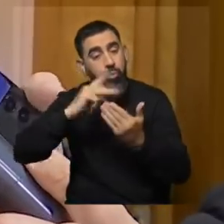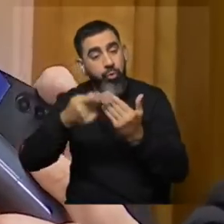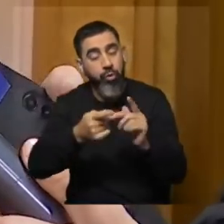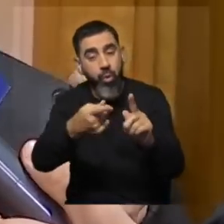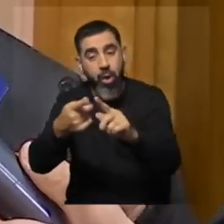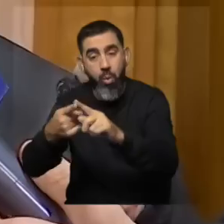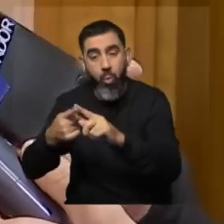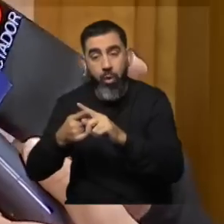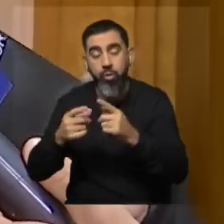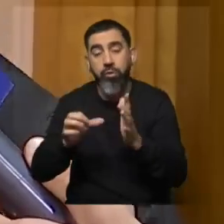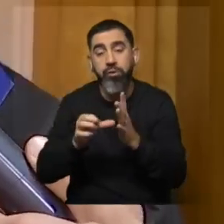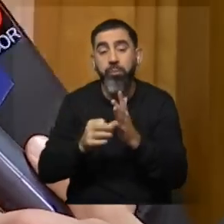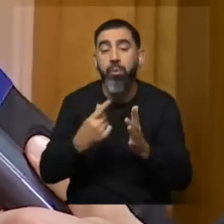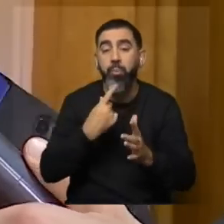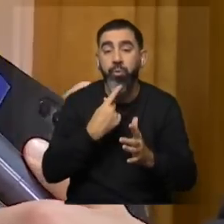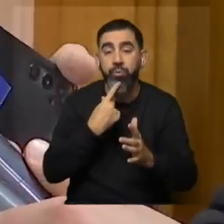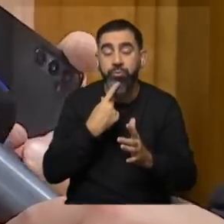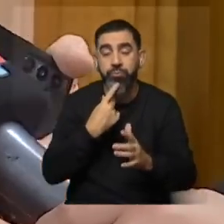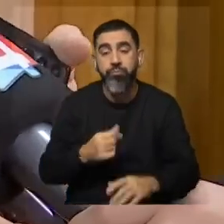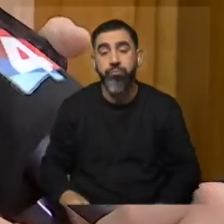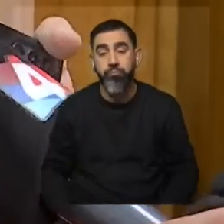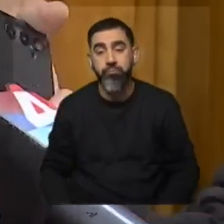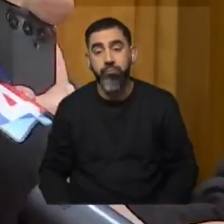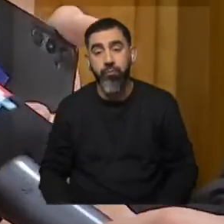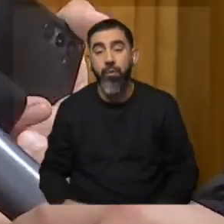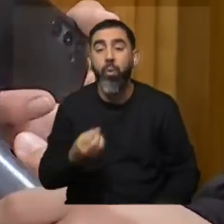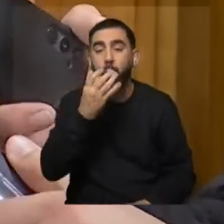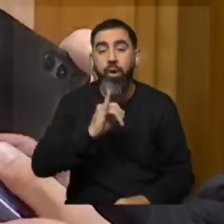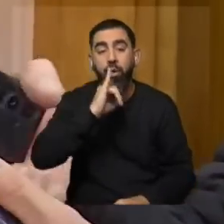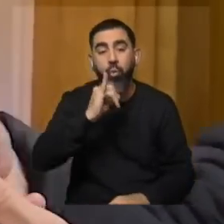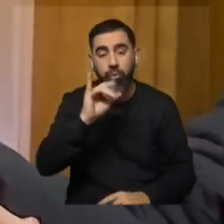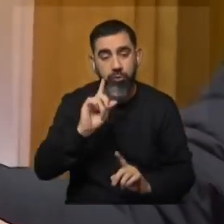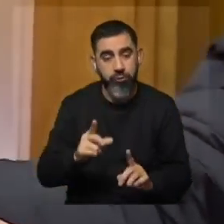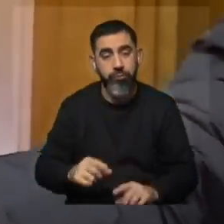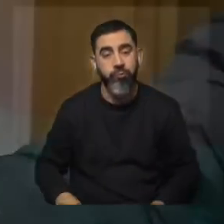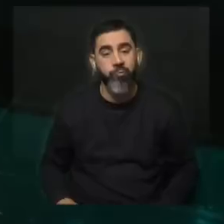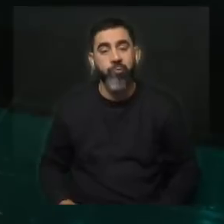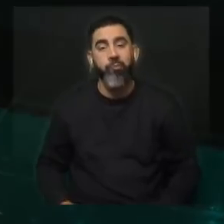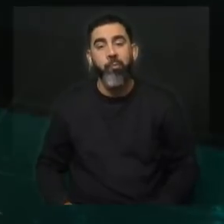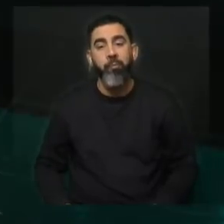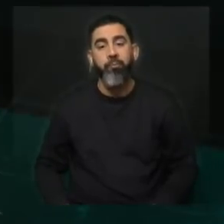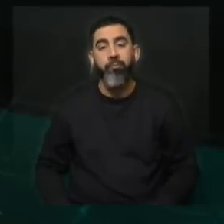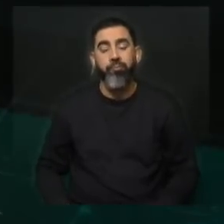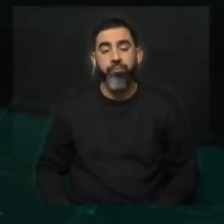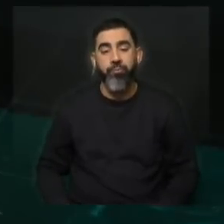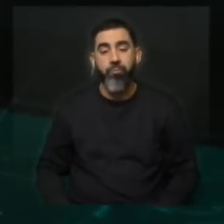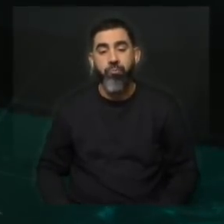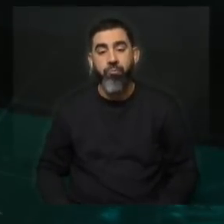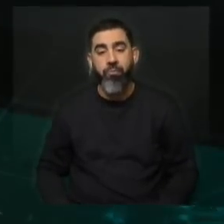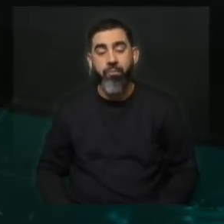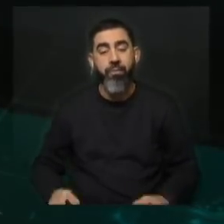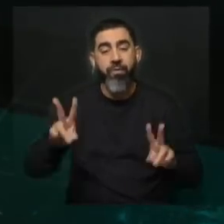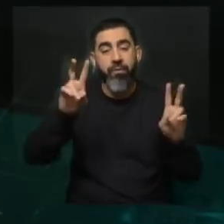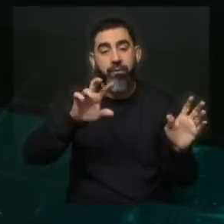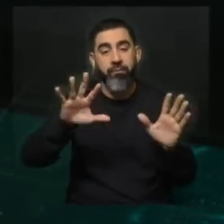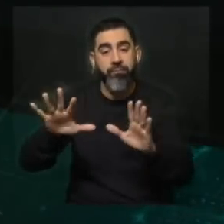acuerdo y un consenso a nivel del sistema político y por lo tanto creo que es una buena noticia y vamos a otros